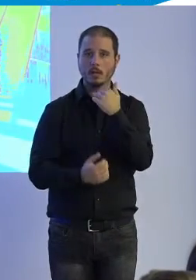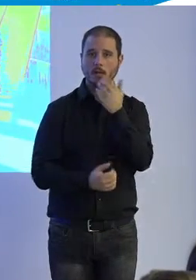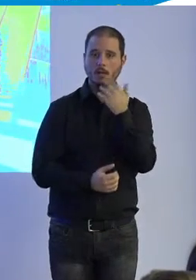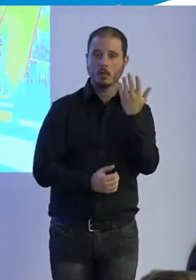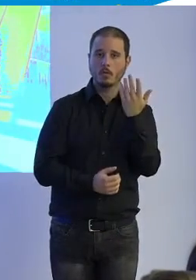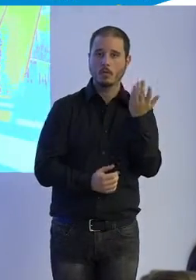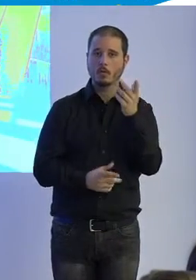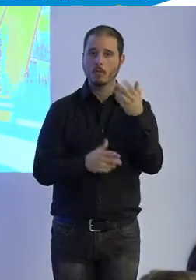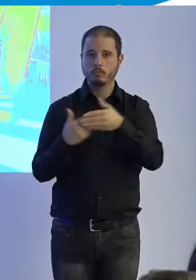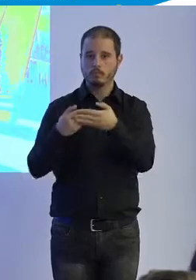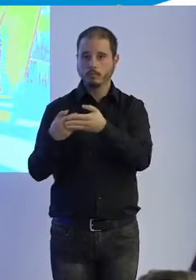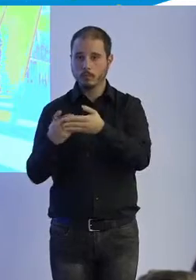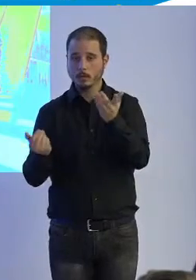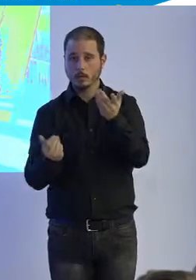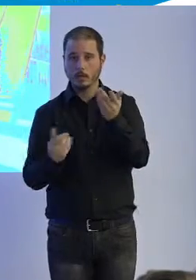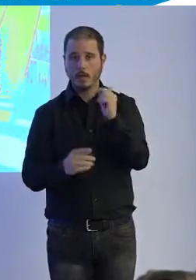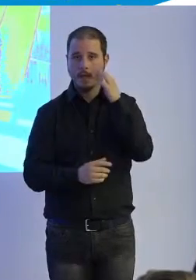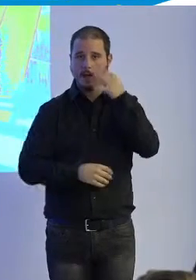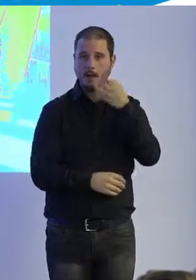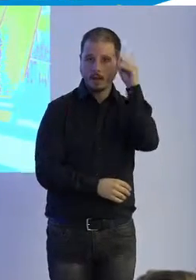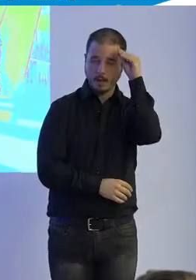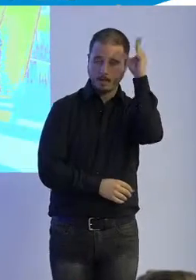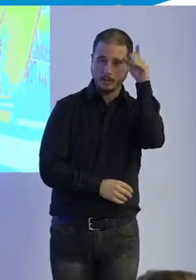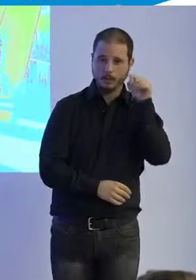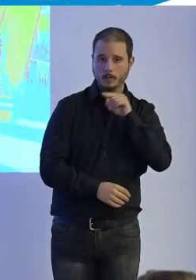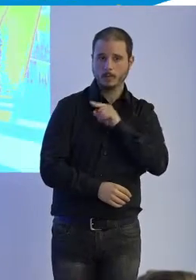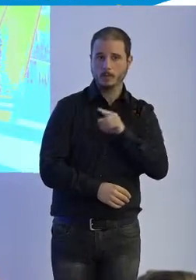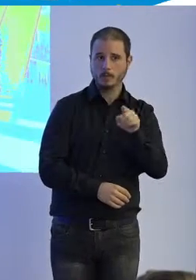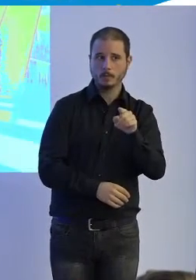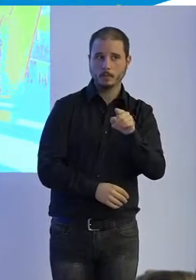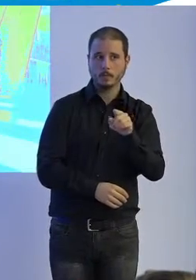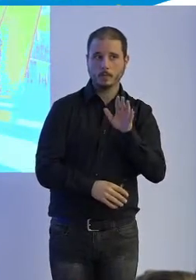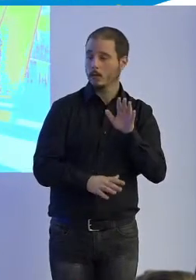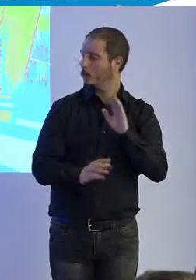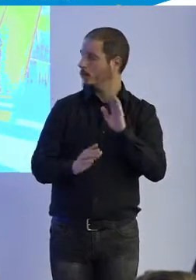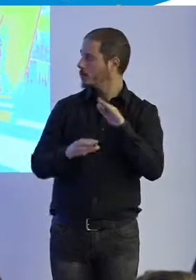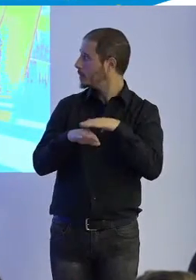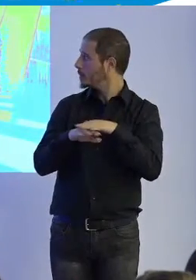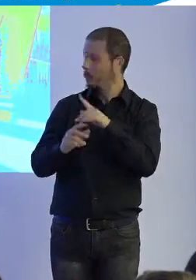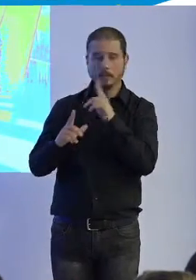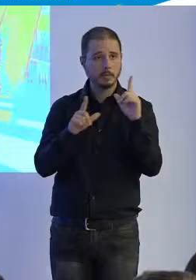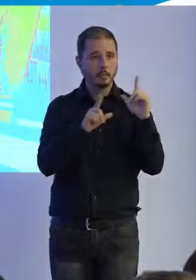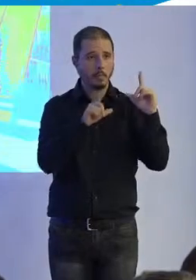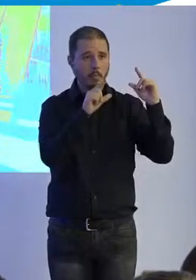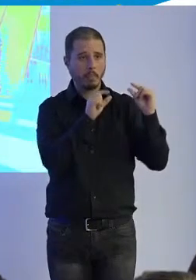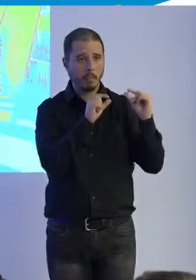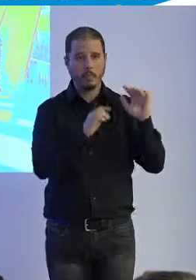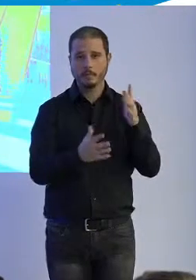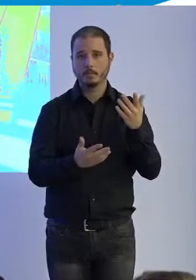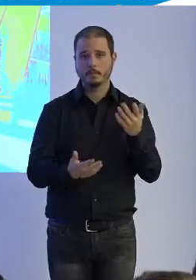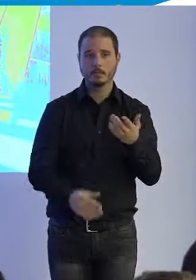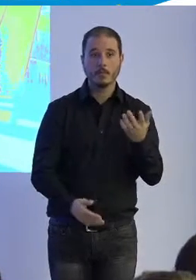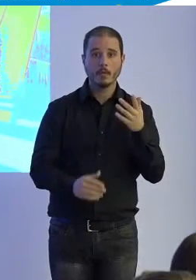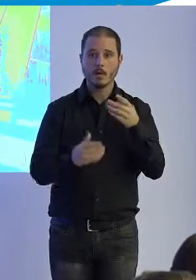realidad virtual puede ser... Ahí. Está un poco pequeño, pero bueno. Que